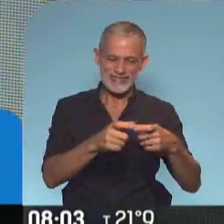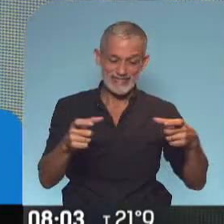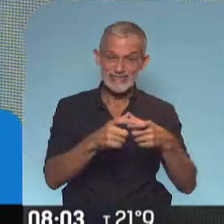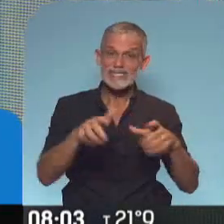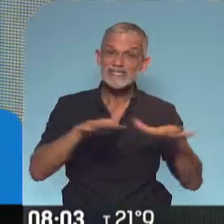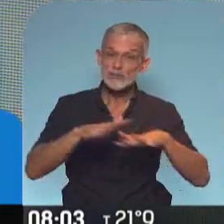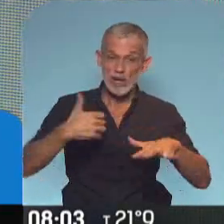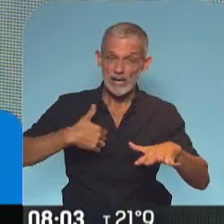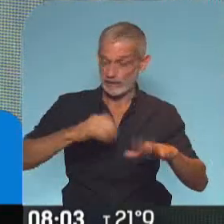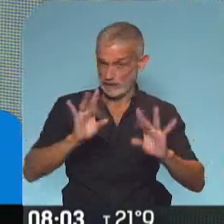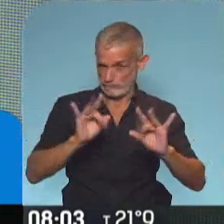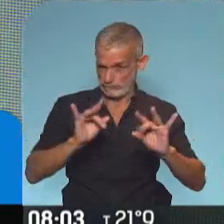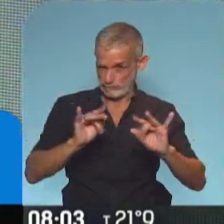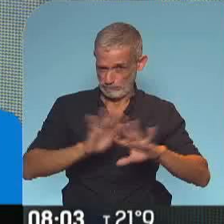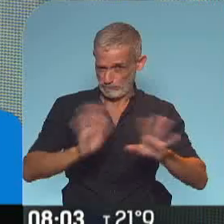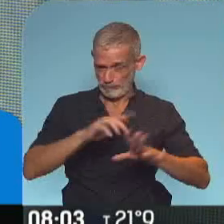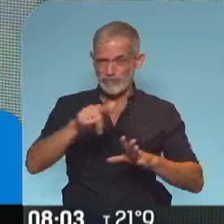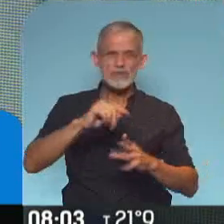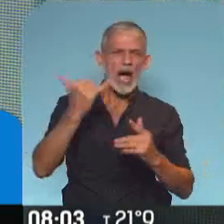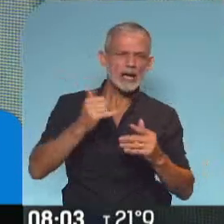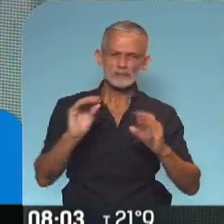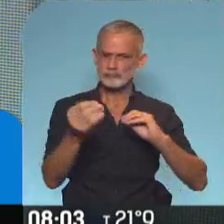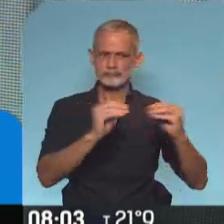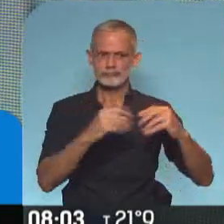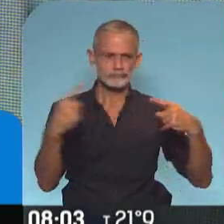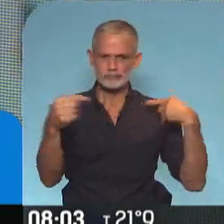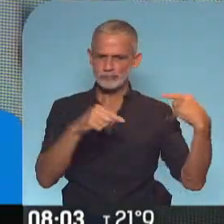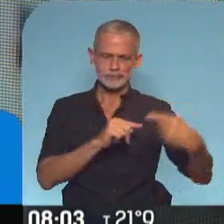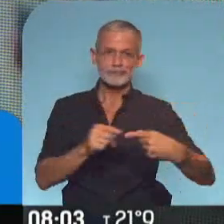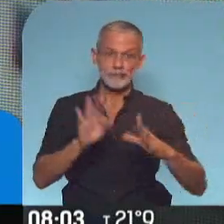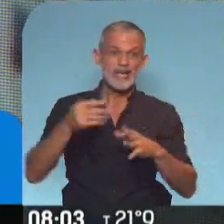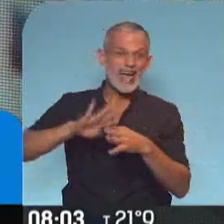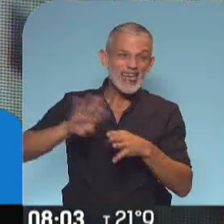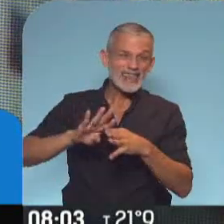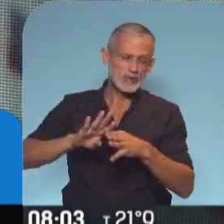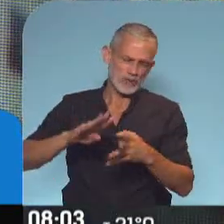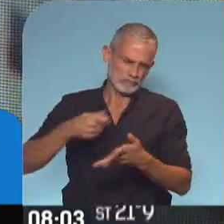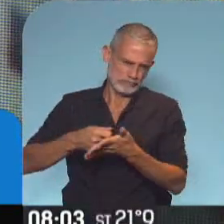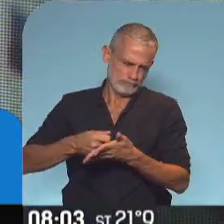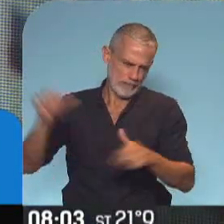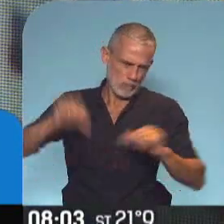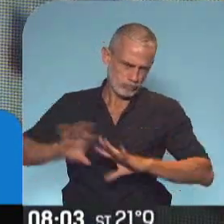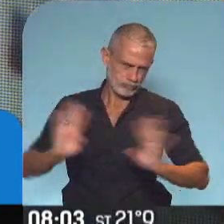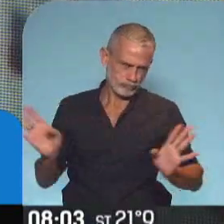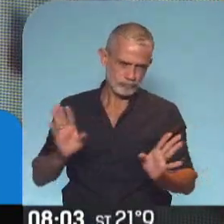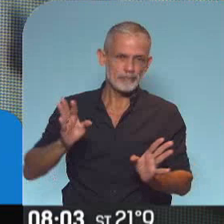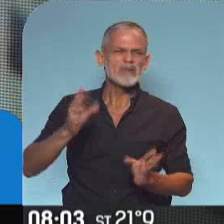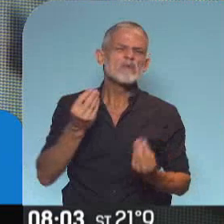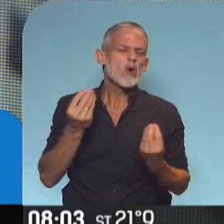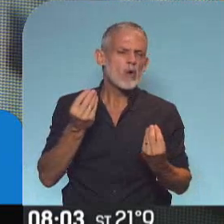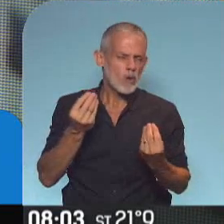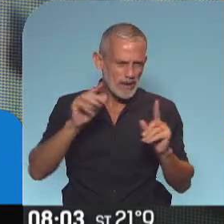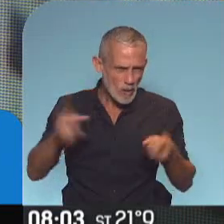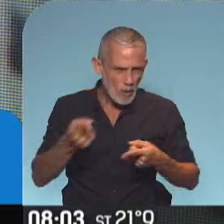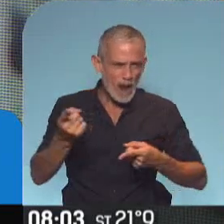situación argentina era muy difícil, que había grandes conflictos y claramente que la deuda no se iba a poder pagar. Ahora, pregunta, ¿cómo es